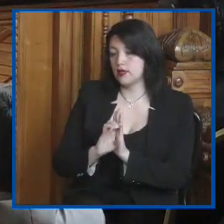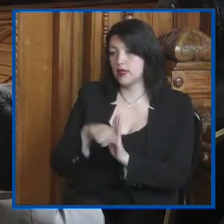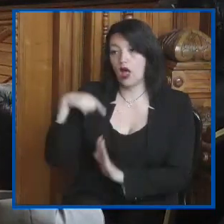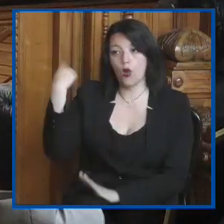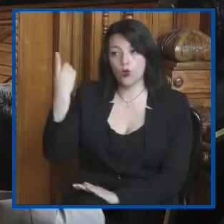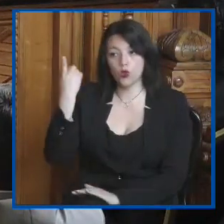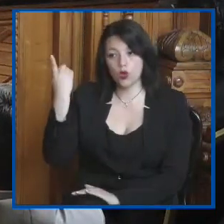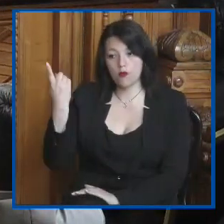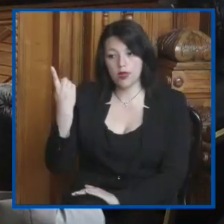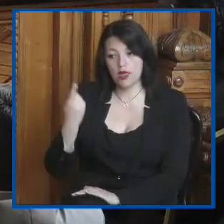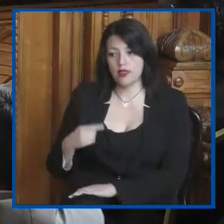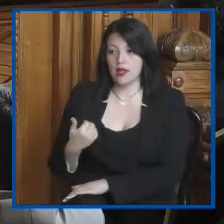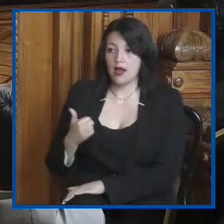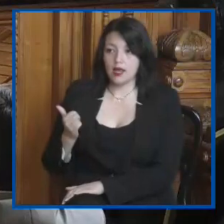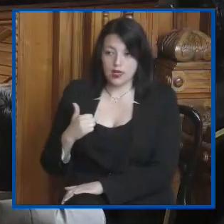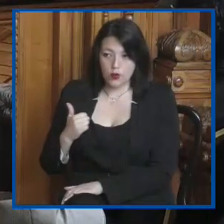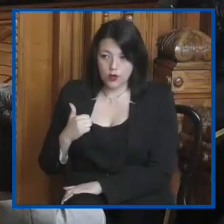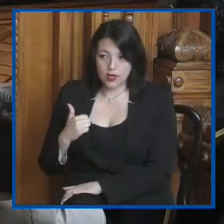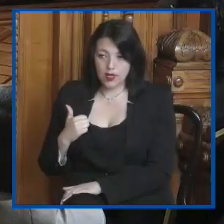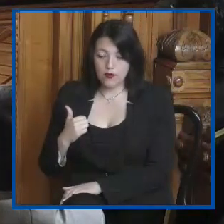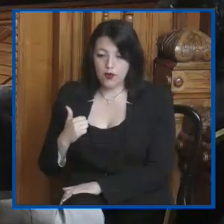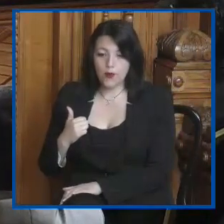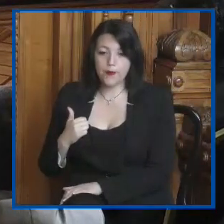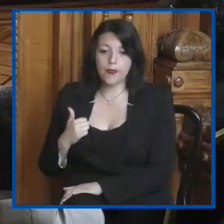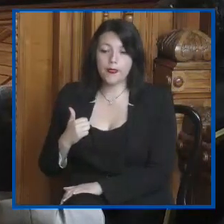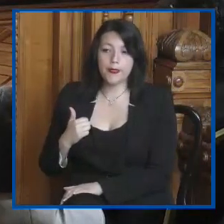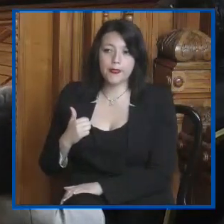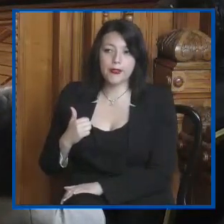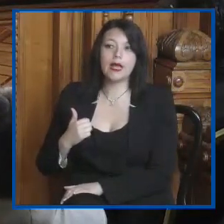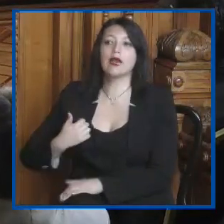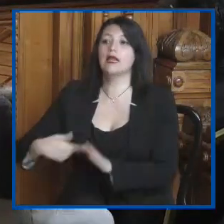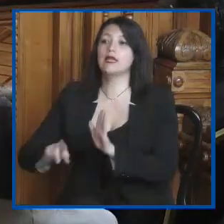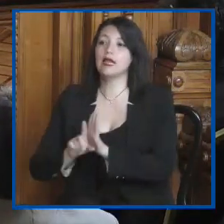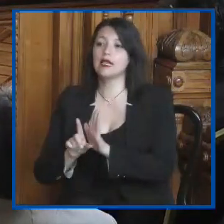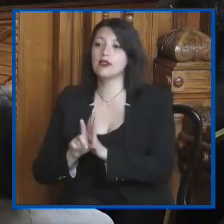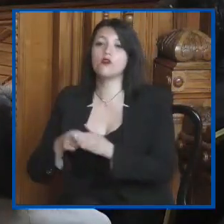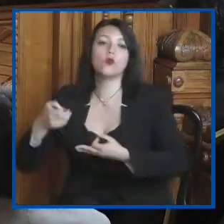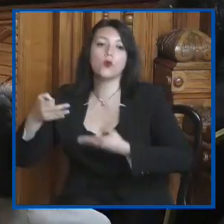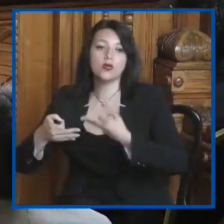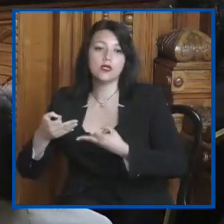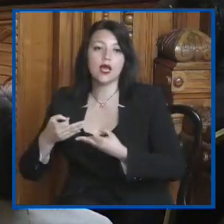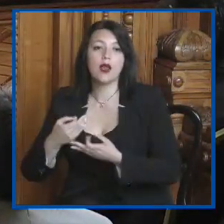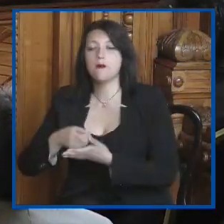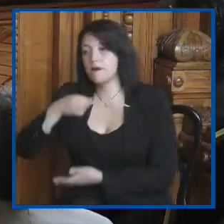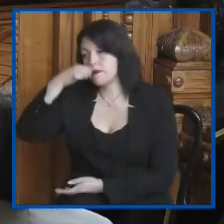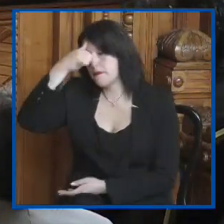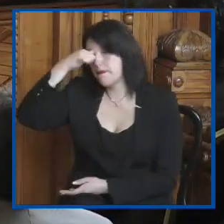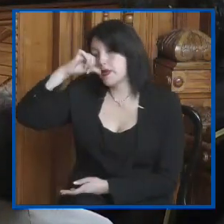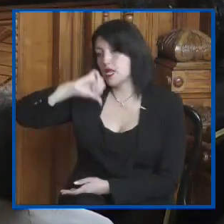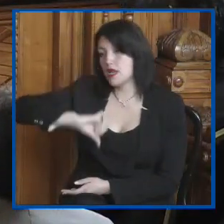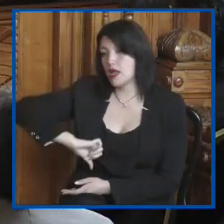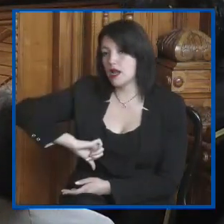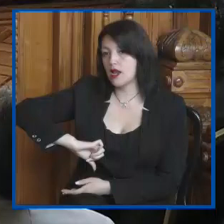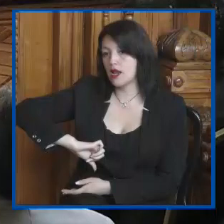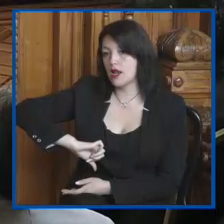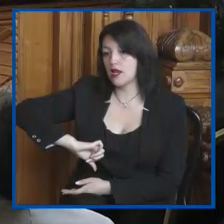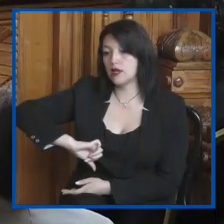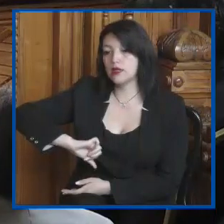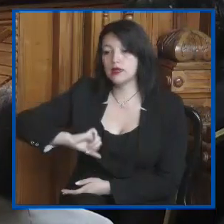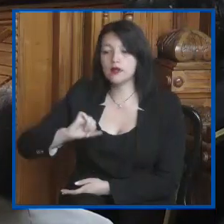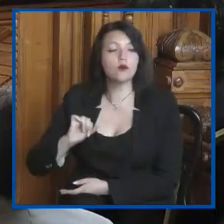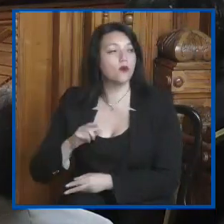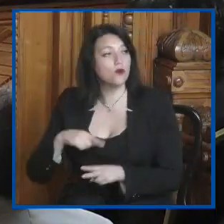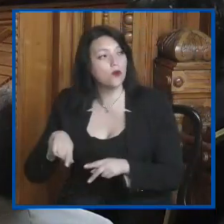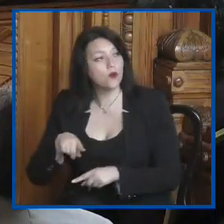del ejecutivo, del legislativo y judicial en determinados fueros, penal y contencioso administrativo. Por eso